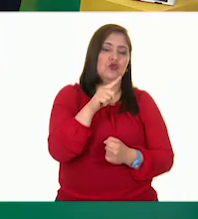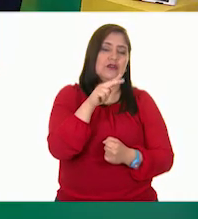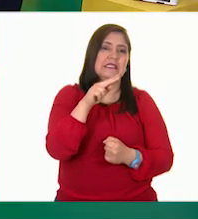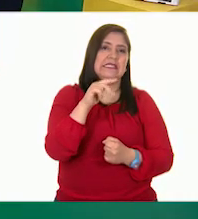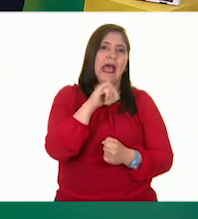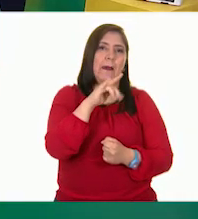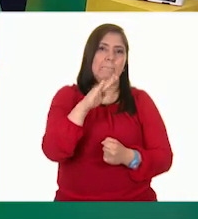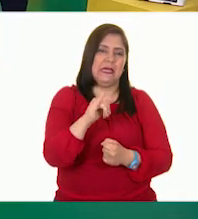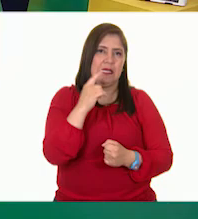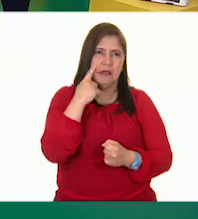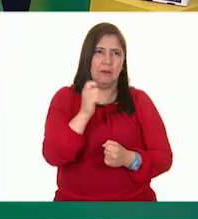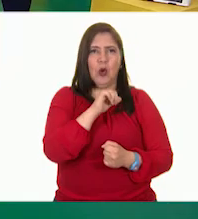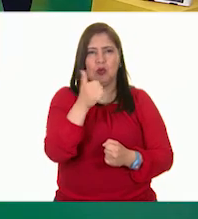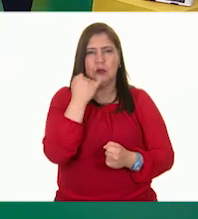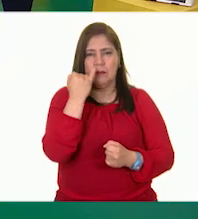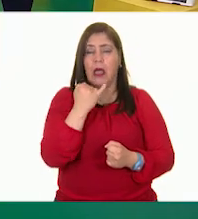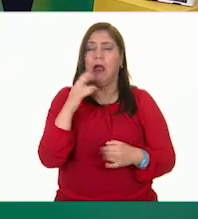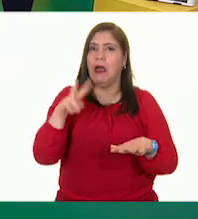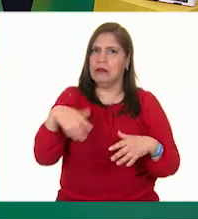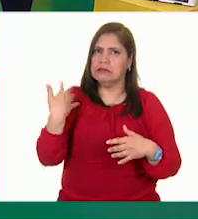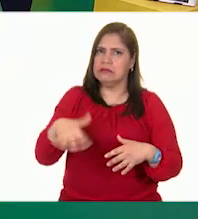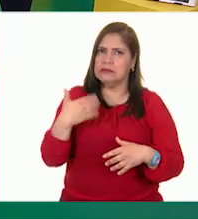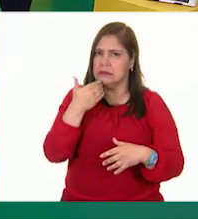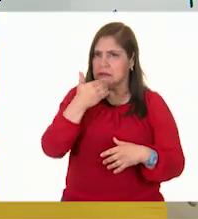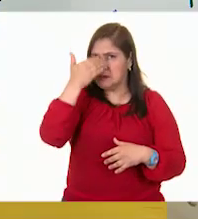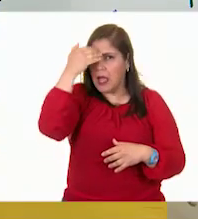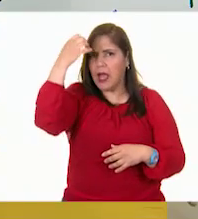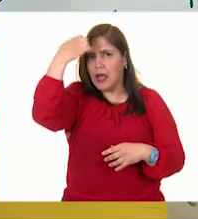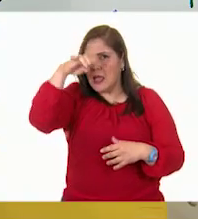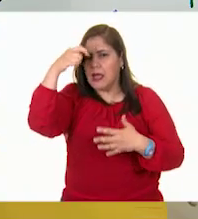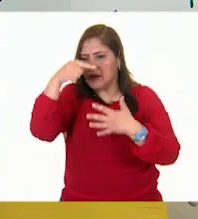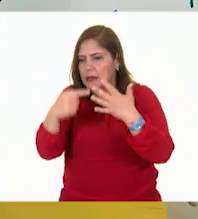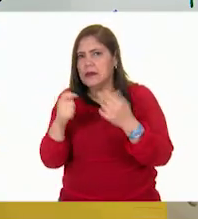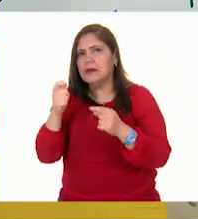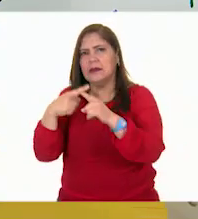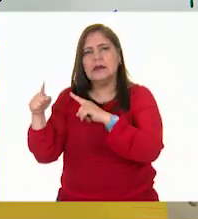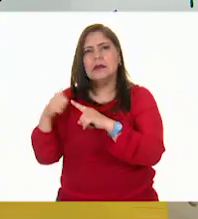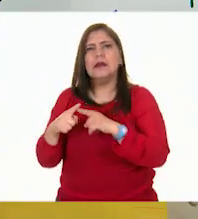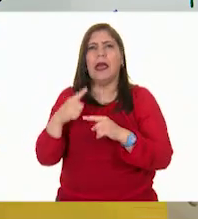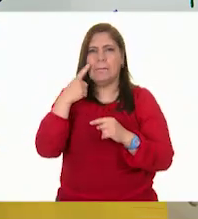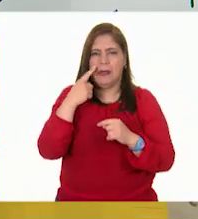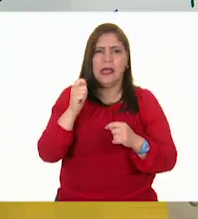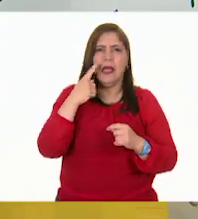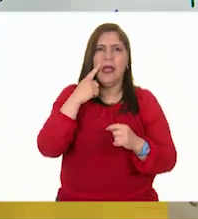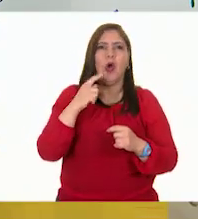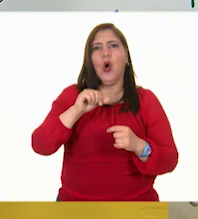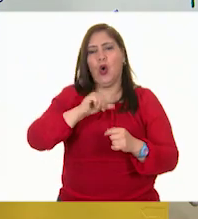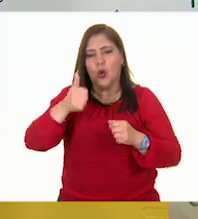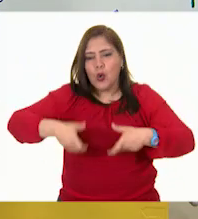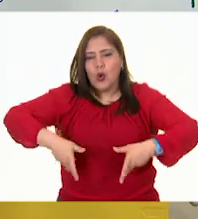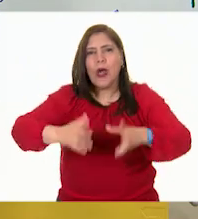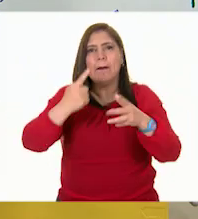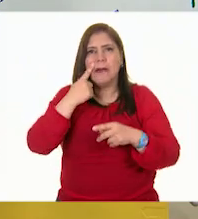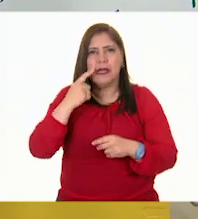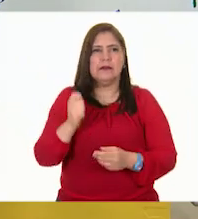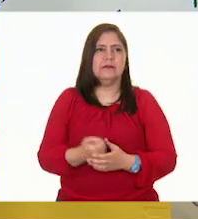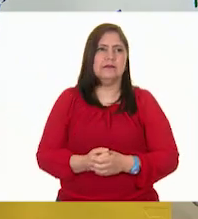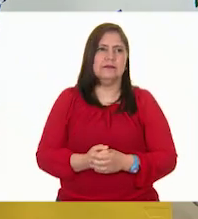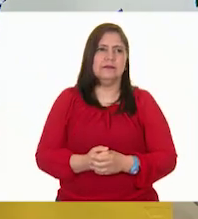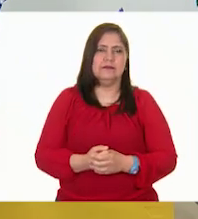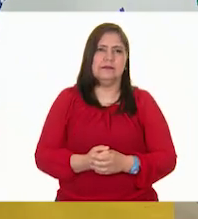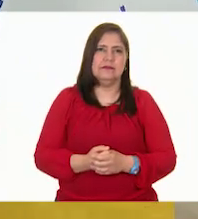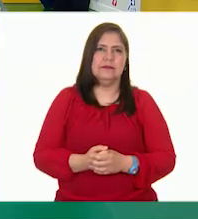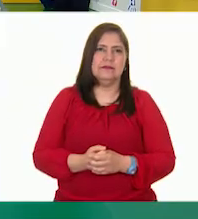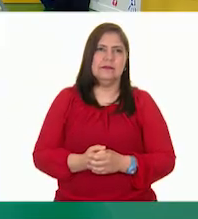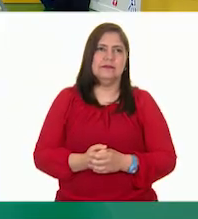¿verdad? ¿Cuántas experiencias, cuántas enseñanzas? Vamos a explorar el texto. Vamos a volverlo a lanzar. A ver